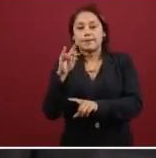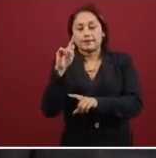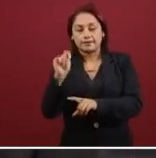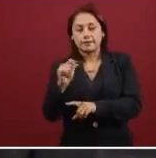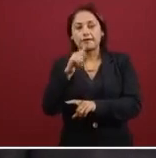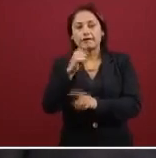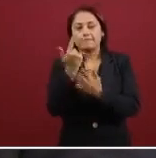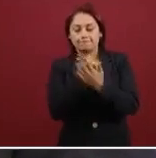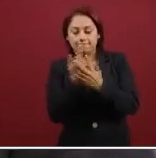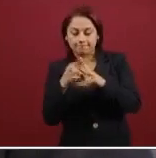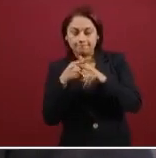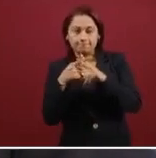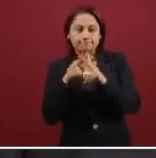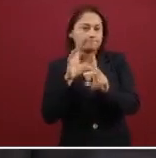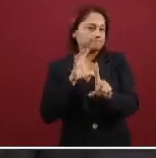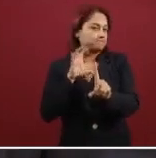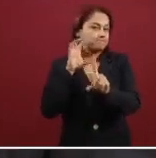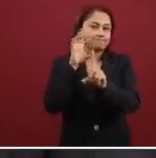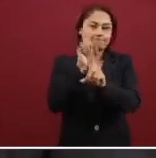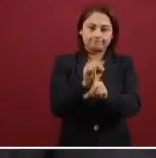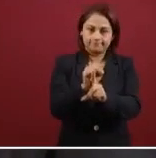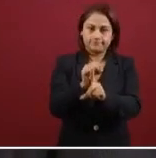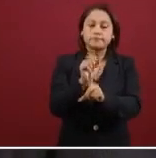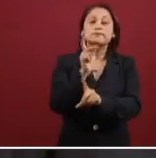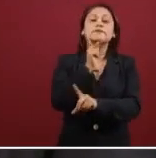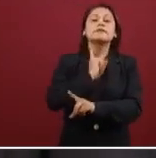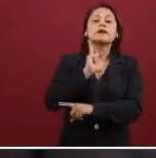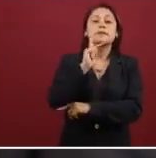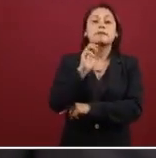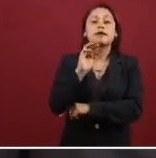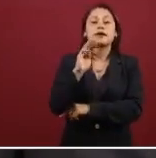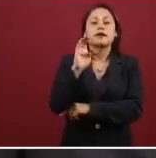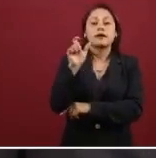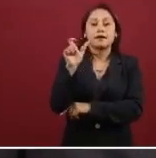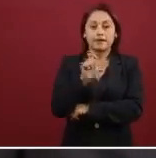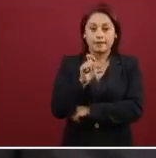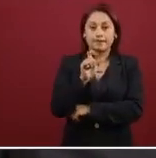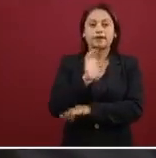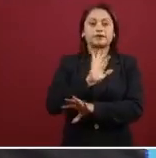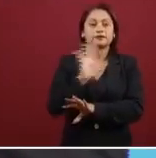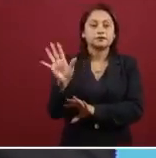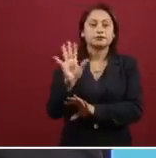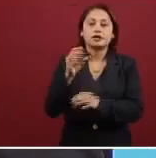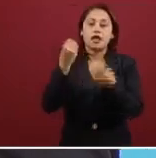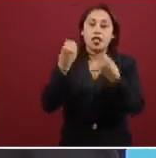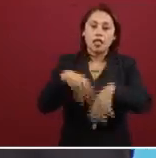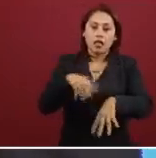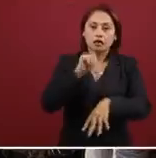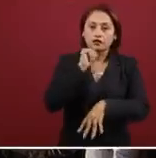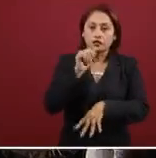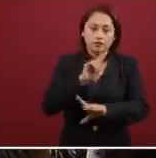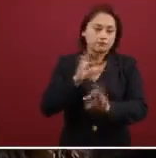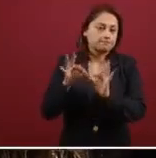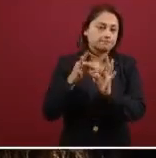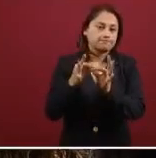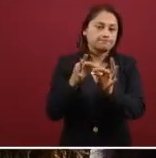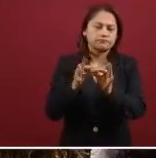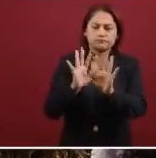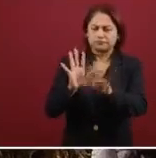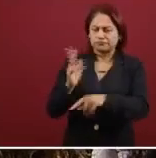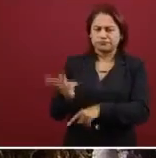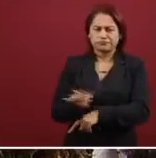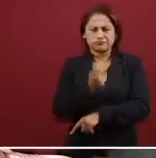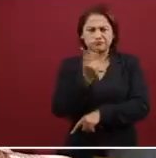ese momento Pemex empieza a no tener pérdidas. Entonces, ¿el próximo año tenemos el